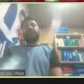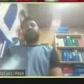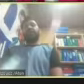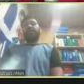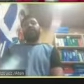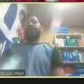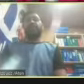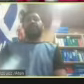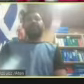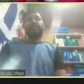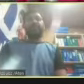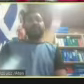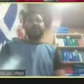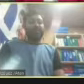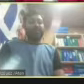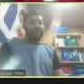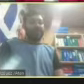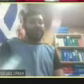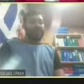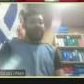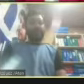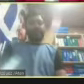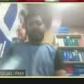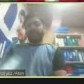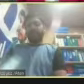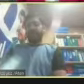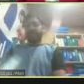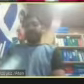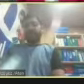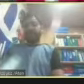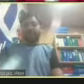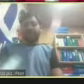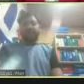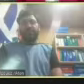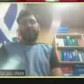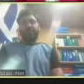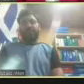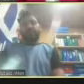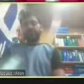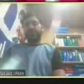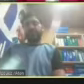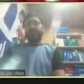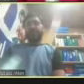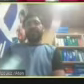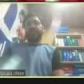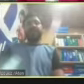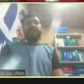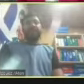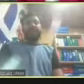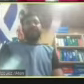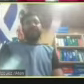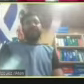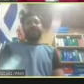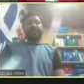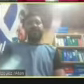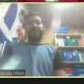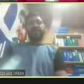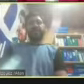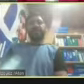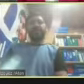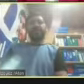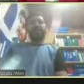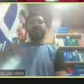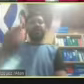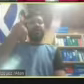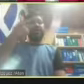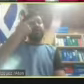edificios. Ustedes saben que también han firmado una disposición conjunta, la ministra de